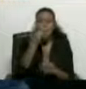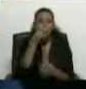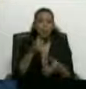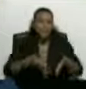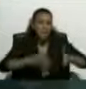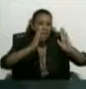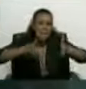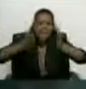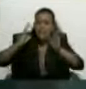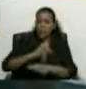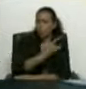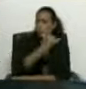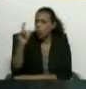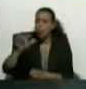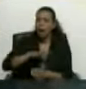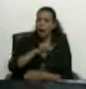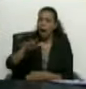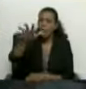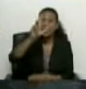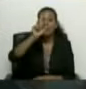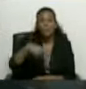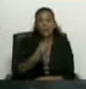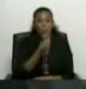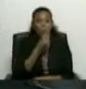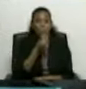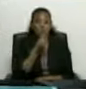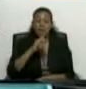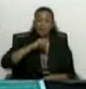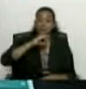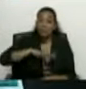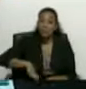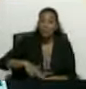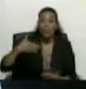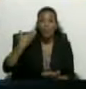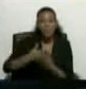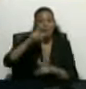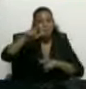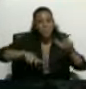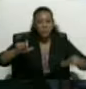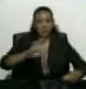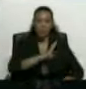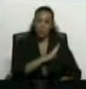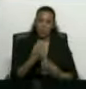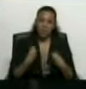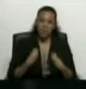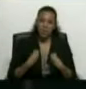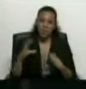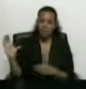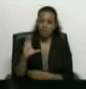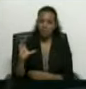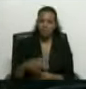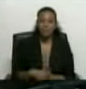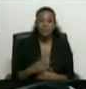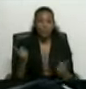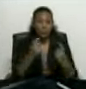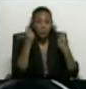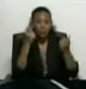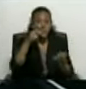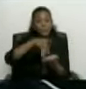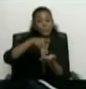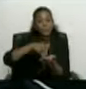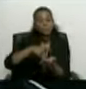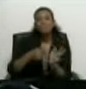sus espacios, sino por su gastronomía, su historia y su gente. En esta jornada de